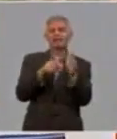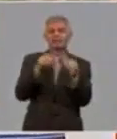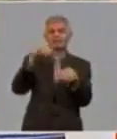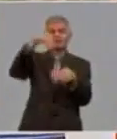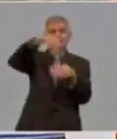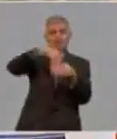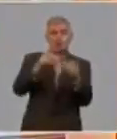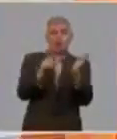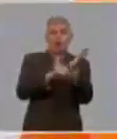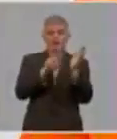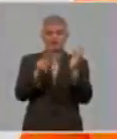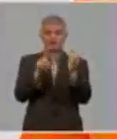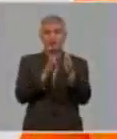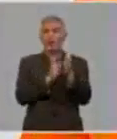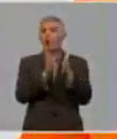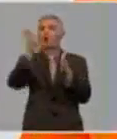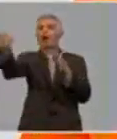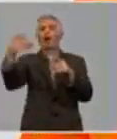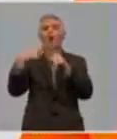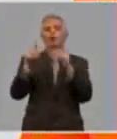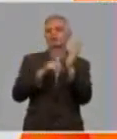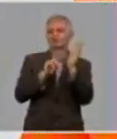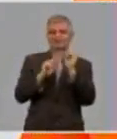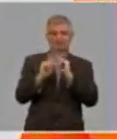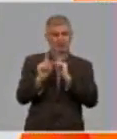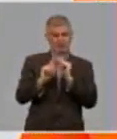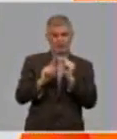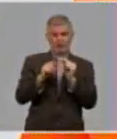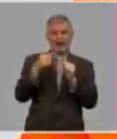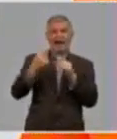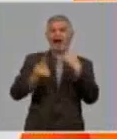provincias. Es decir, hay muchos servicios locales en las provincias de trenes